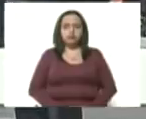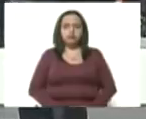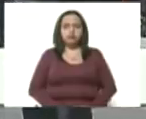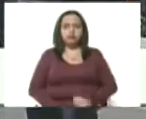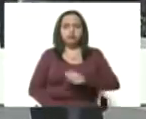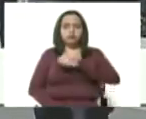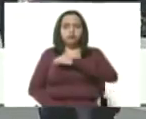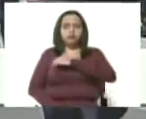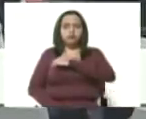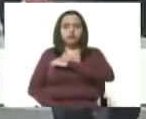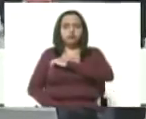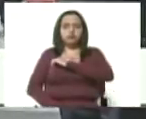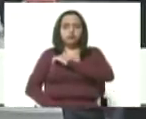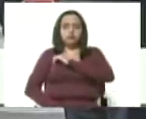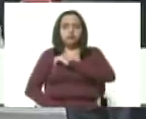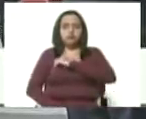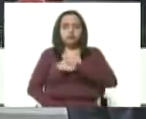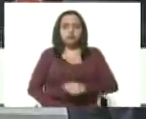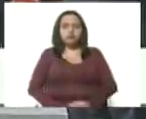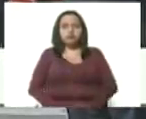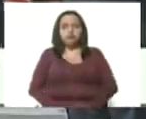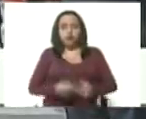Otra nueva amenaza al orden interno,